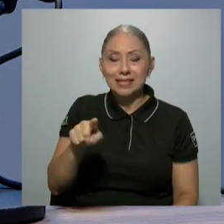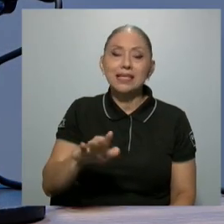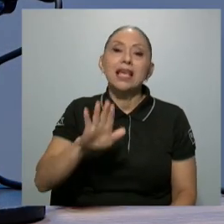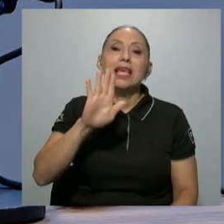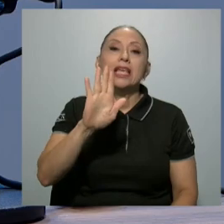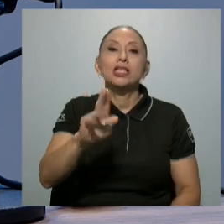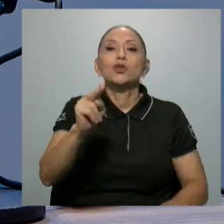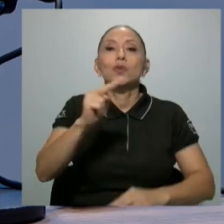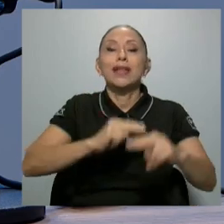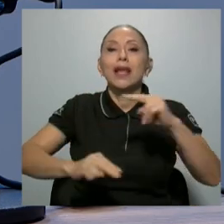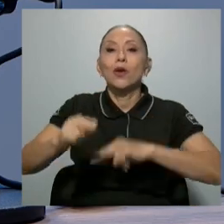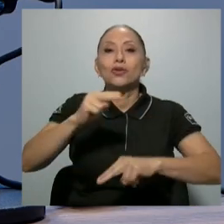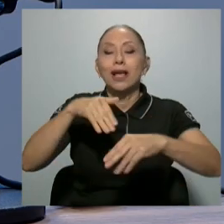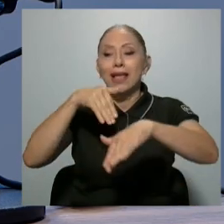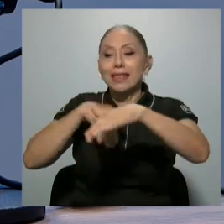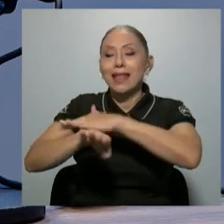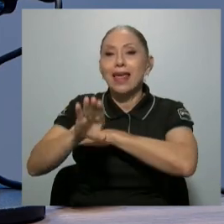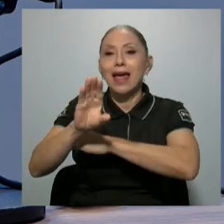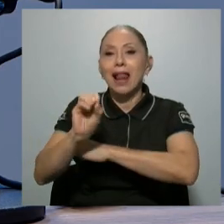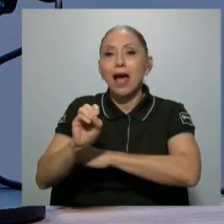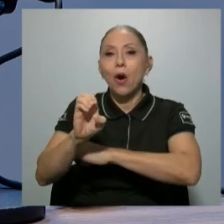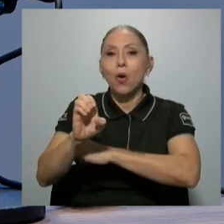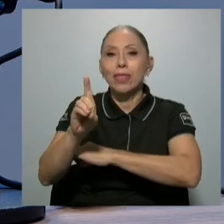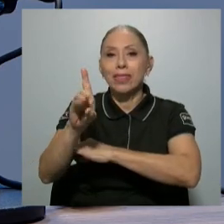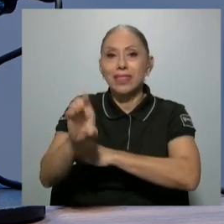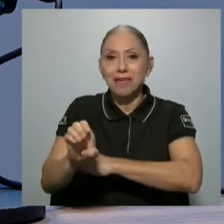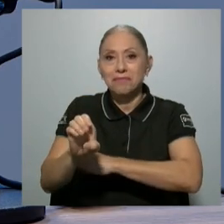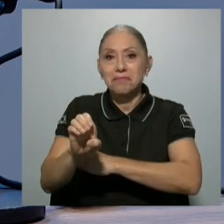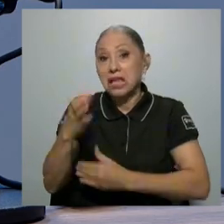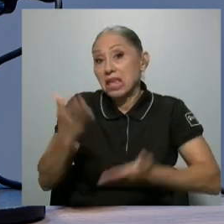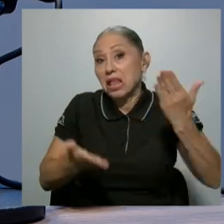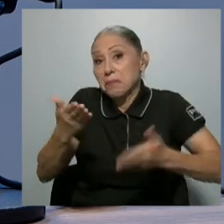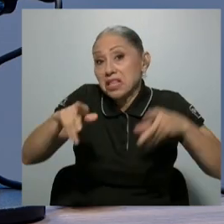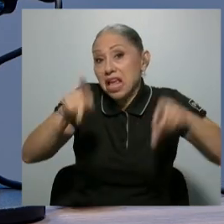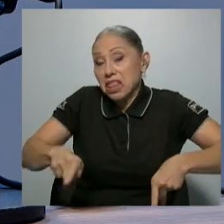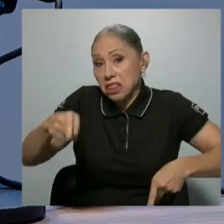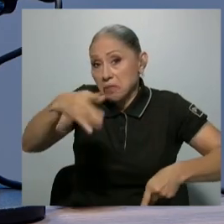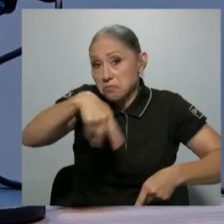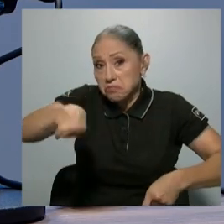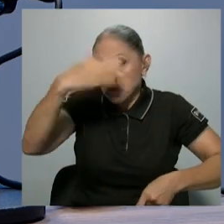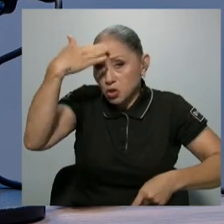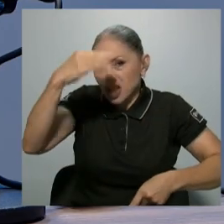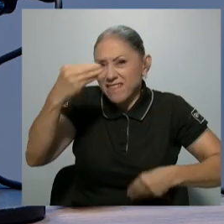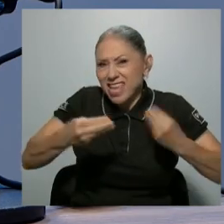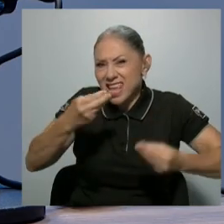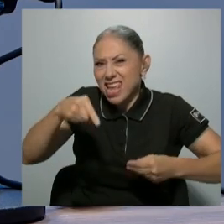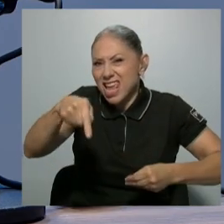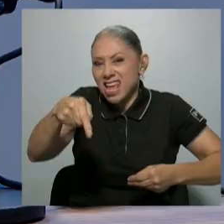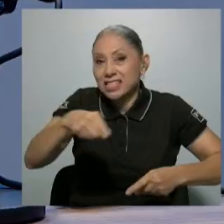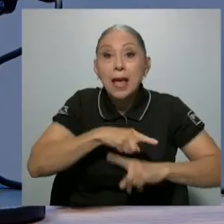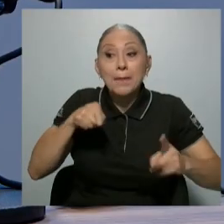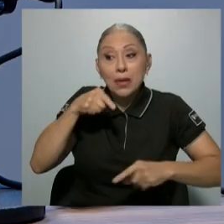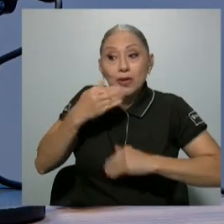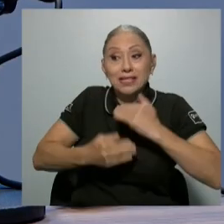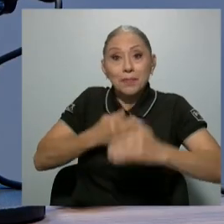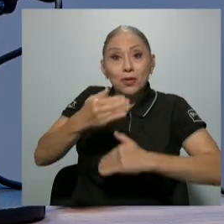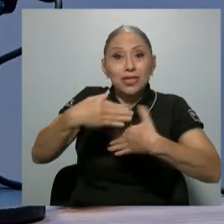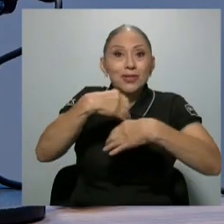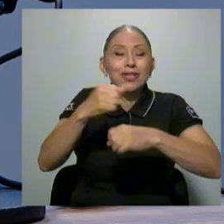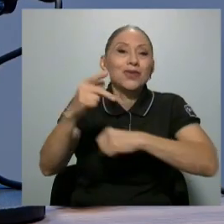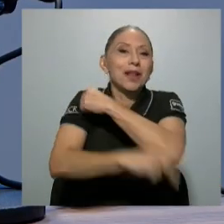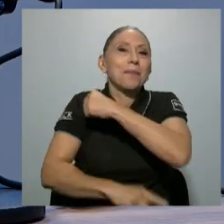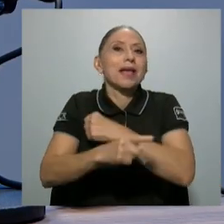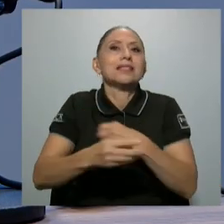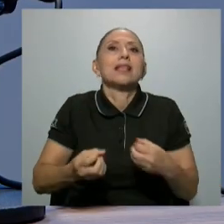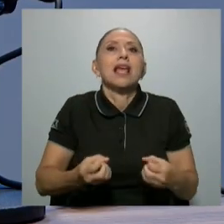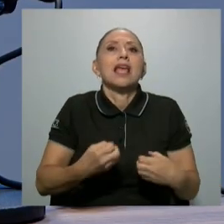de entrada a la OECD, que la mayor parte de la gente a la larga no sabe ni qué es, pero ese proceso llevó al país a hacer un montón de cambios que